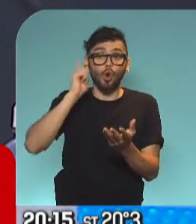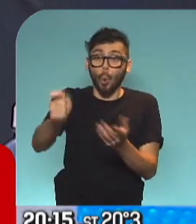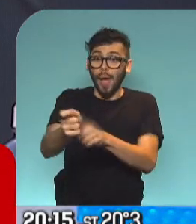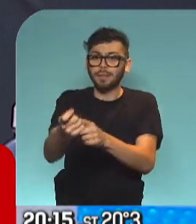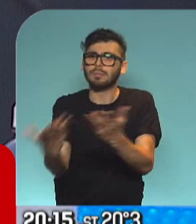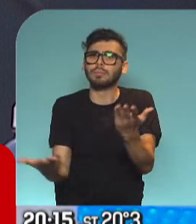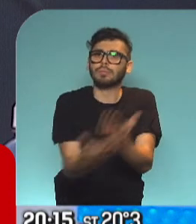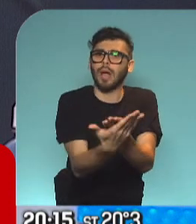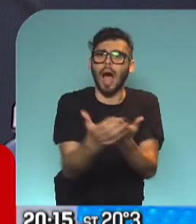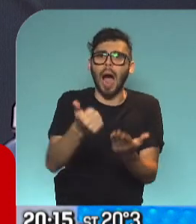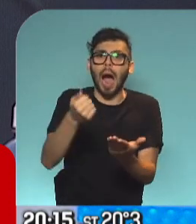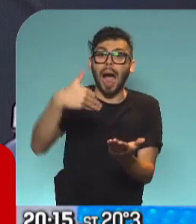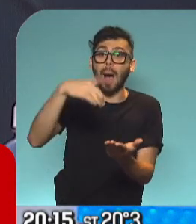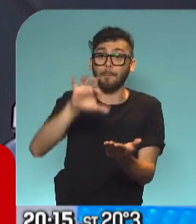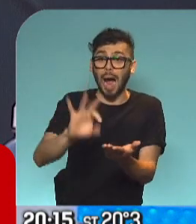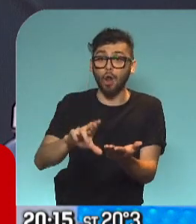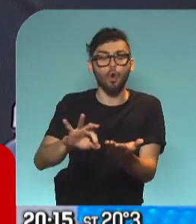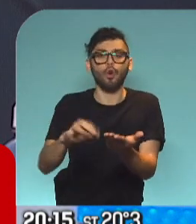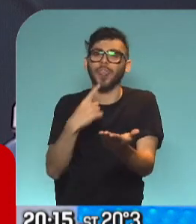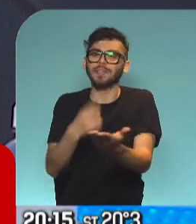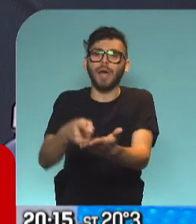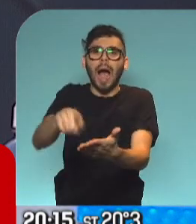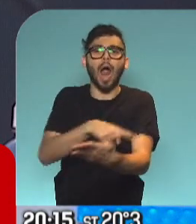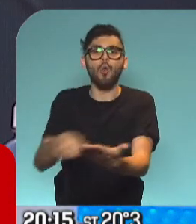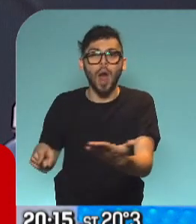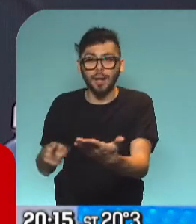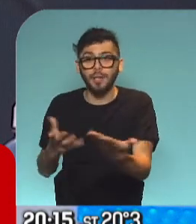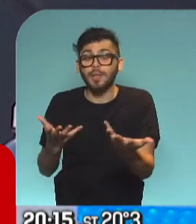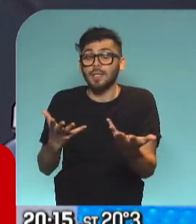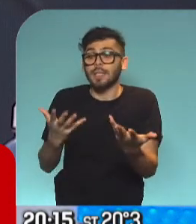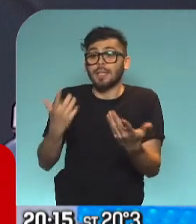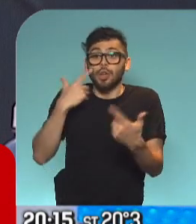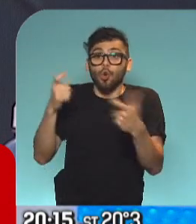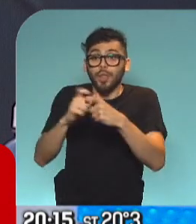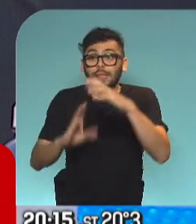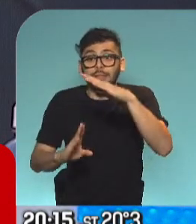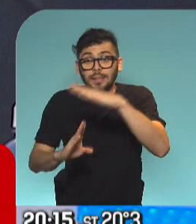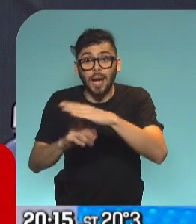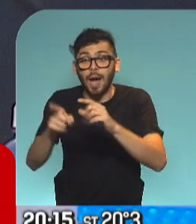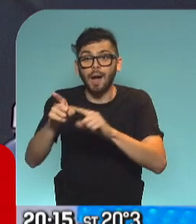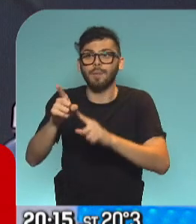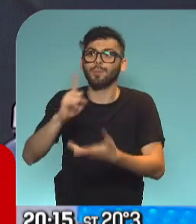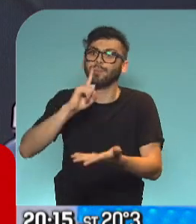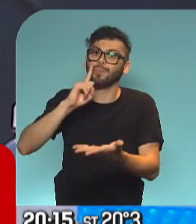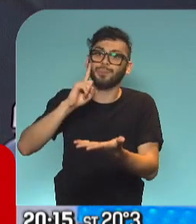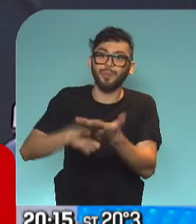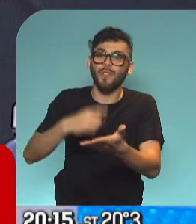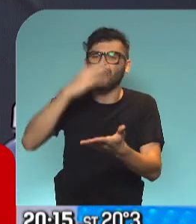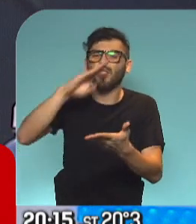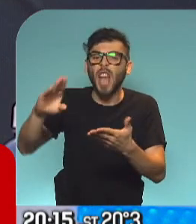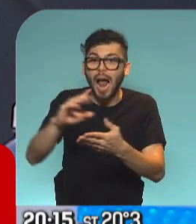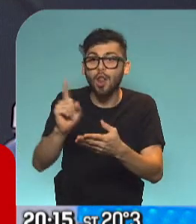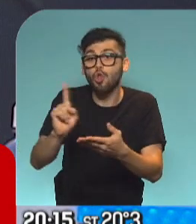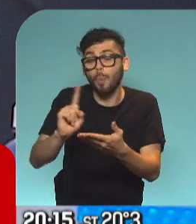funcionar, por supuesto no es vinculante esta decisión con lo que pase mañana con la Corte Suprema de Justicia, pero puede funcionar como algún tipo de antecedente,